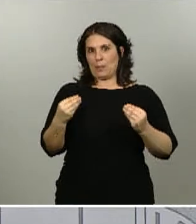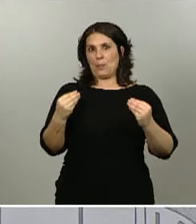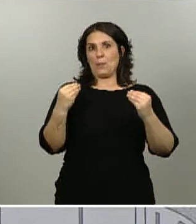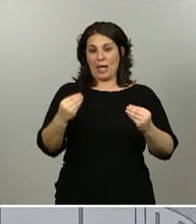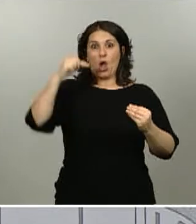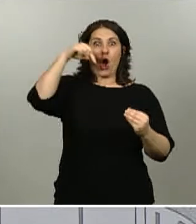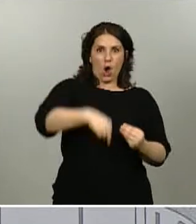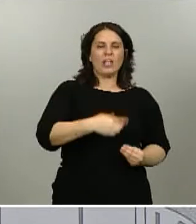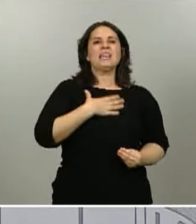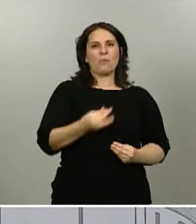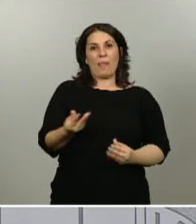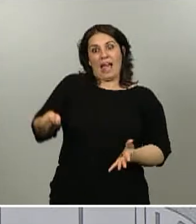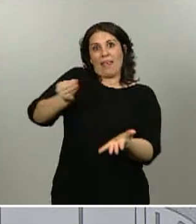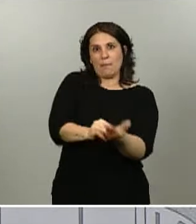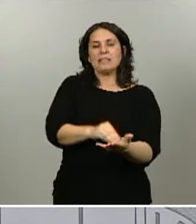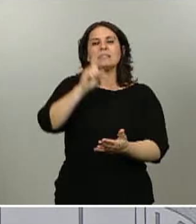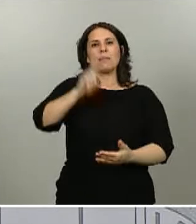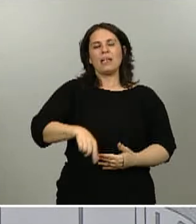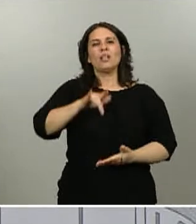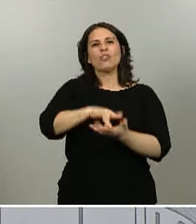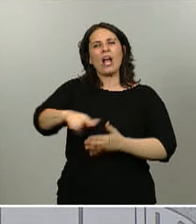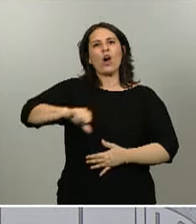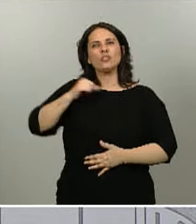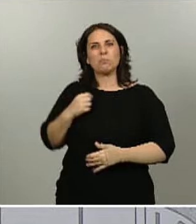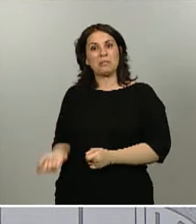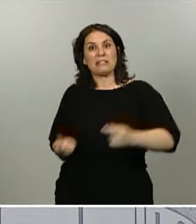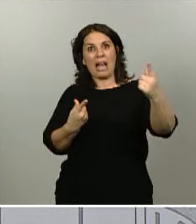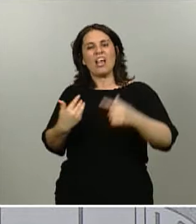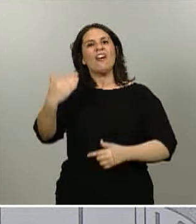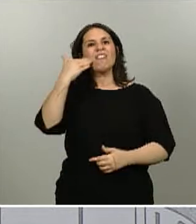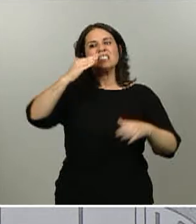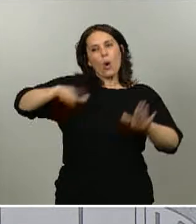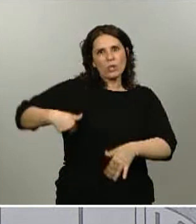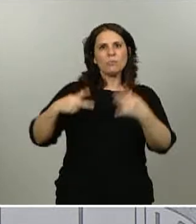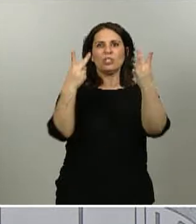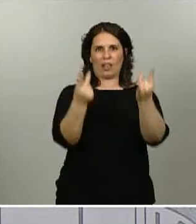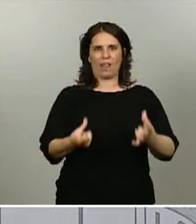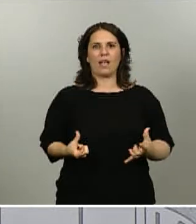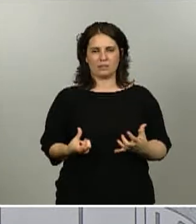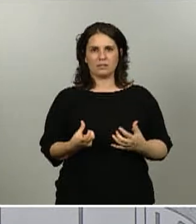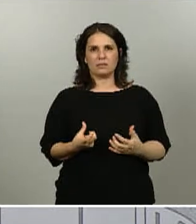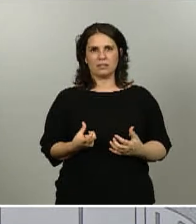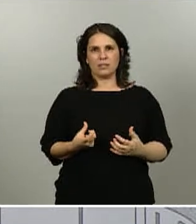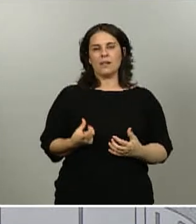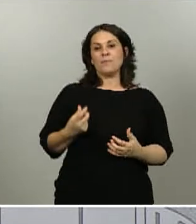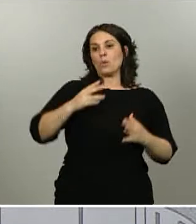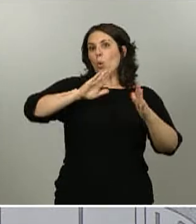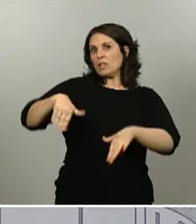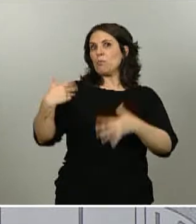los casos que se hospitalizaron con fecha en los últimos 7 días. Sabemos que en estos últimos 7 días se han